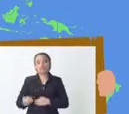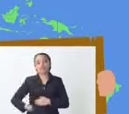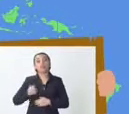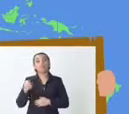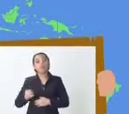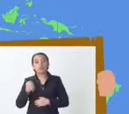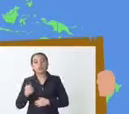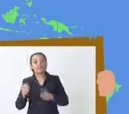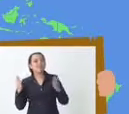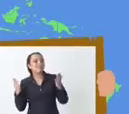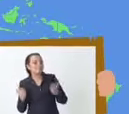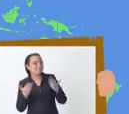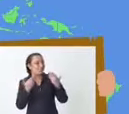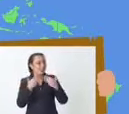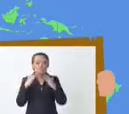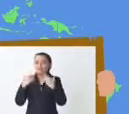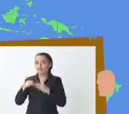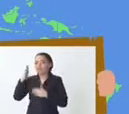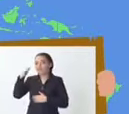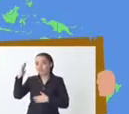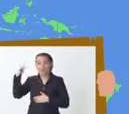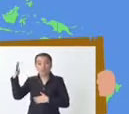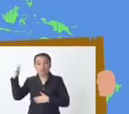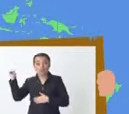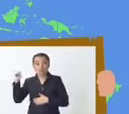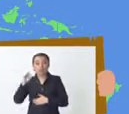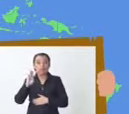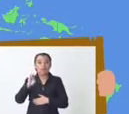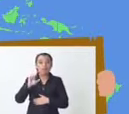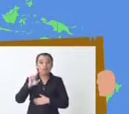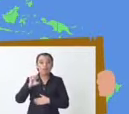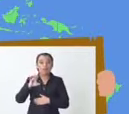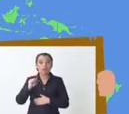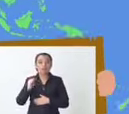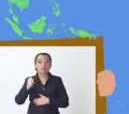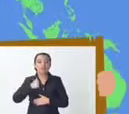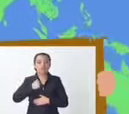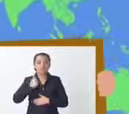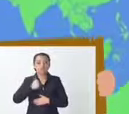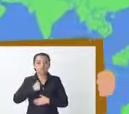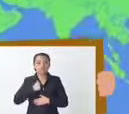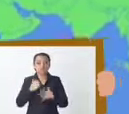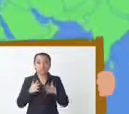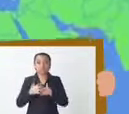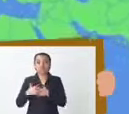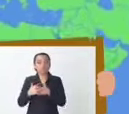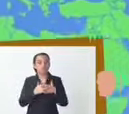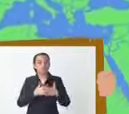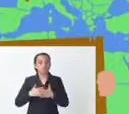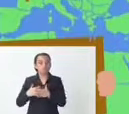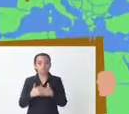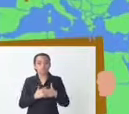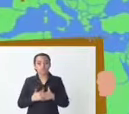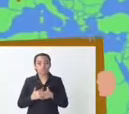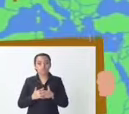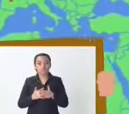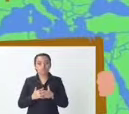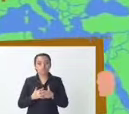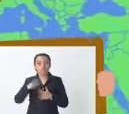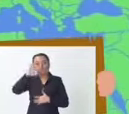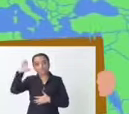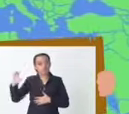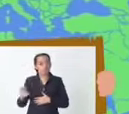hicieron huelga en muchos países, entre ellos Bélgica, Canadá, Estados Unidos, Reino